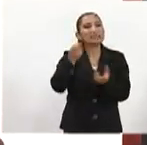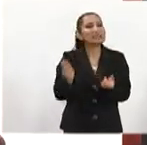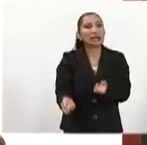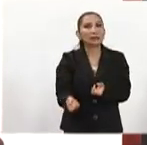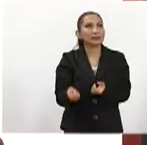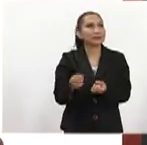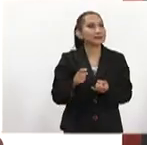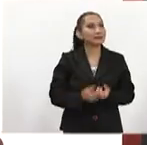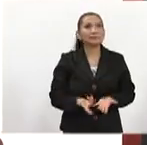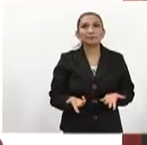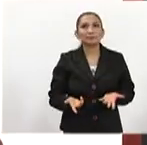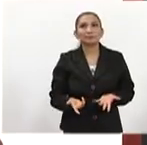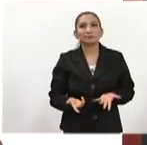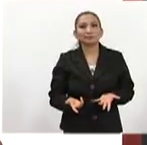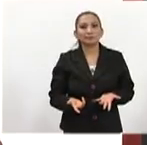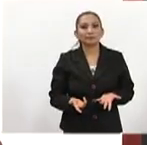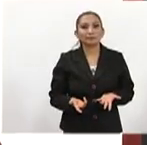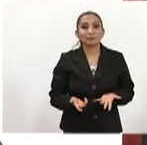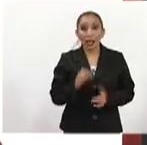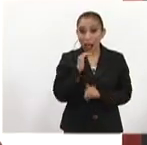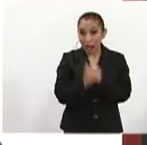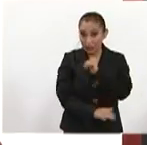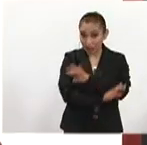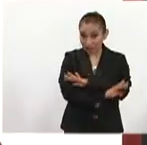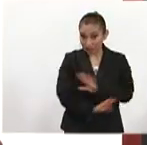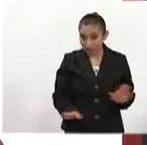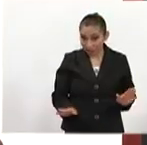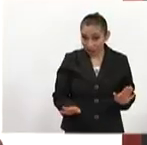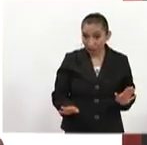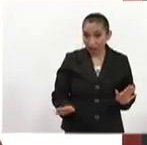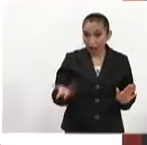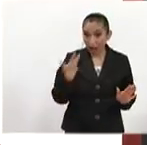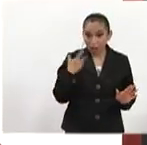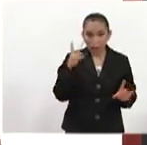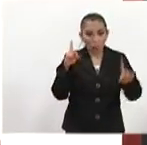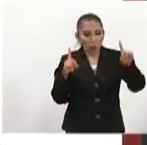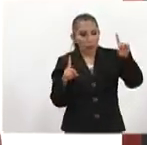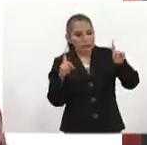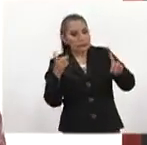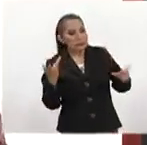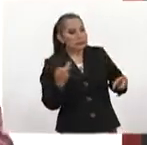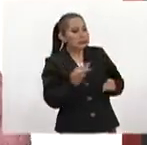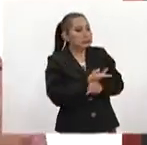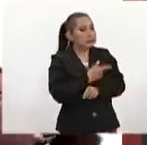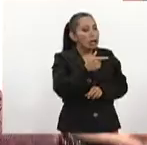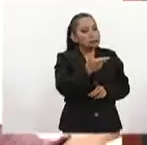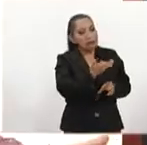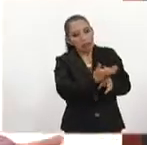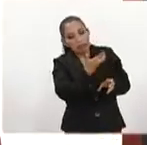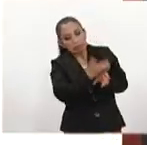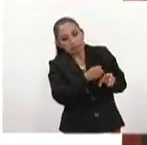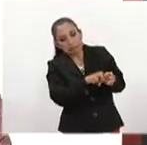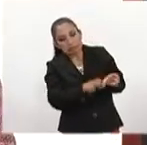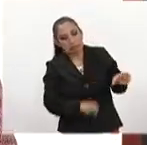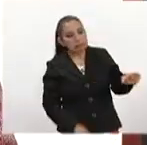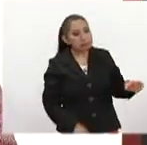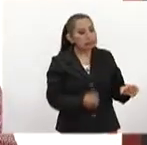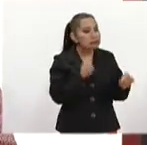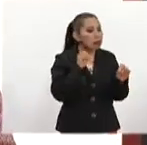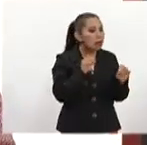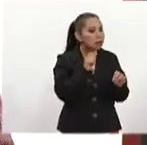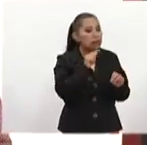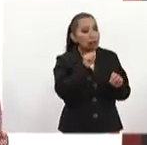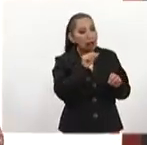decir, ¿se termina con la incertidumbre de que pueda terminarse a su vez con